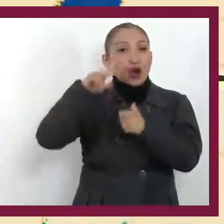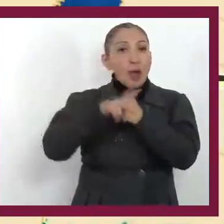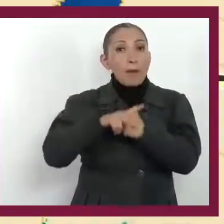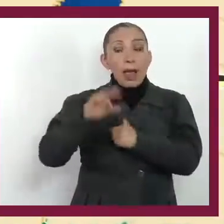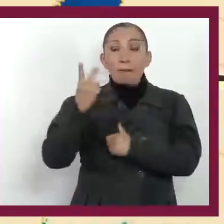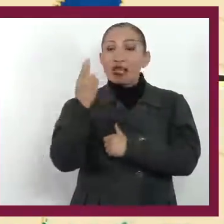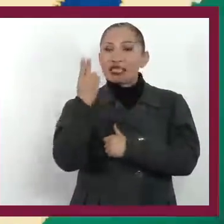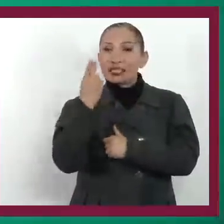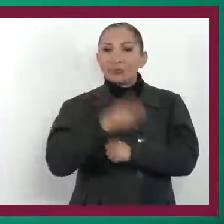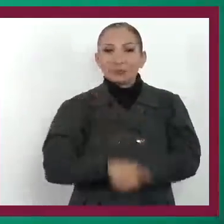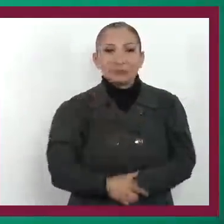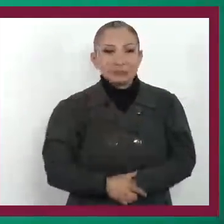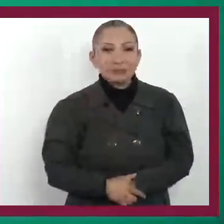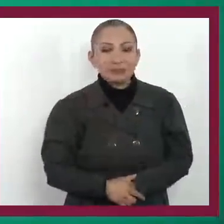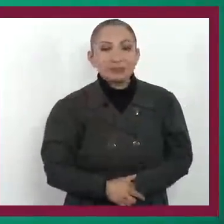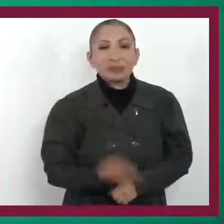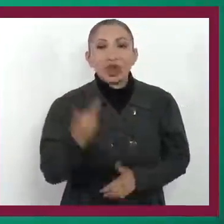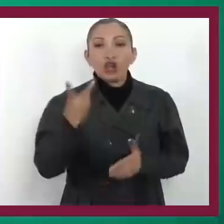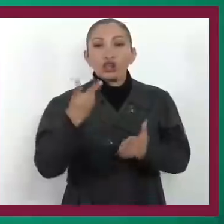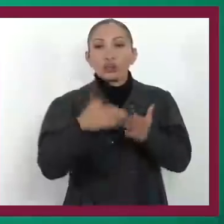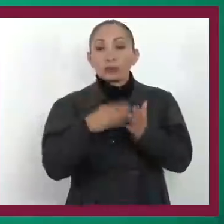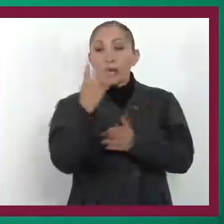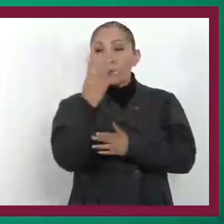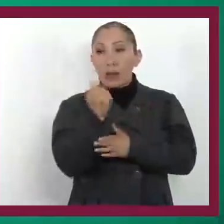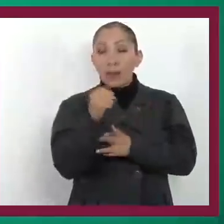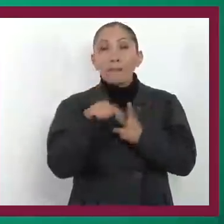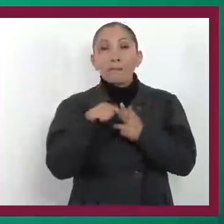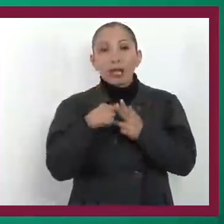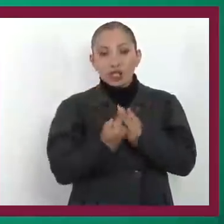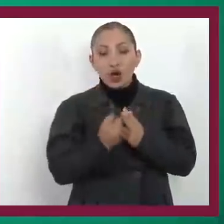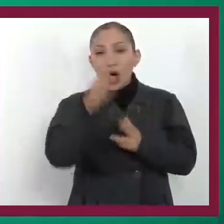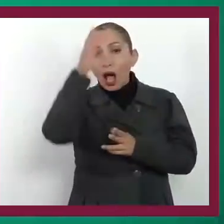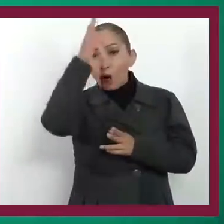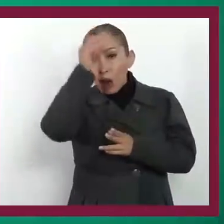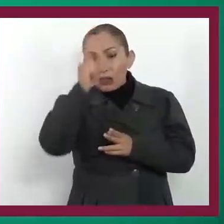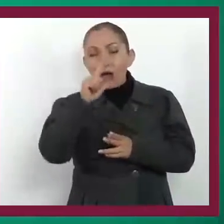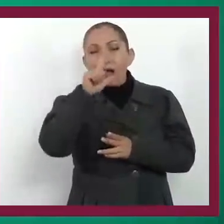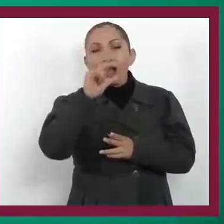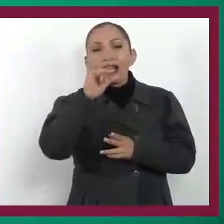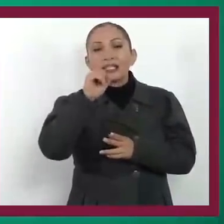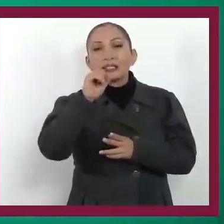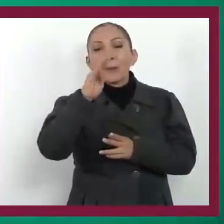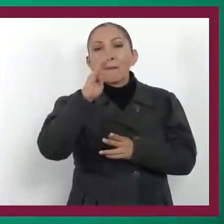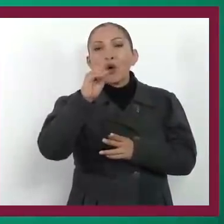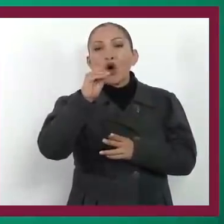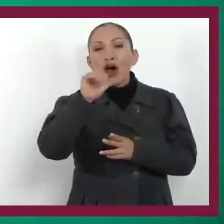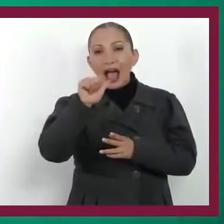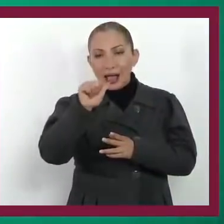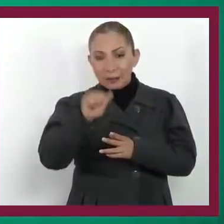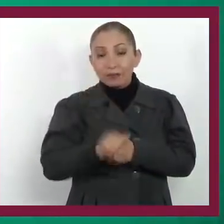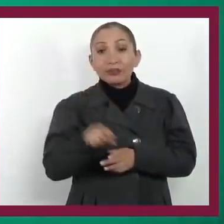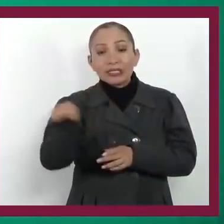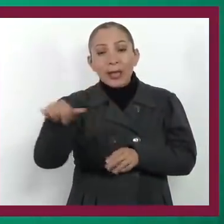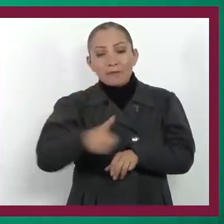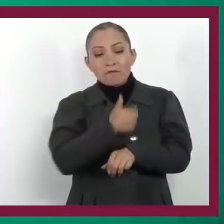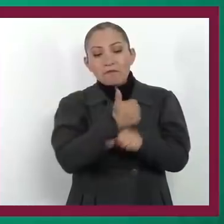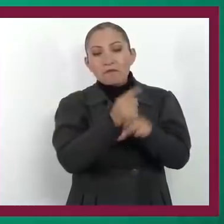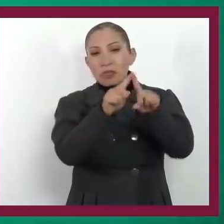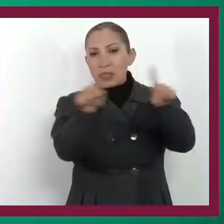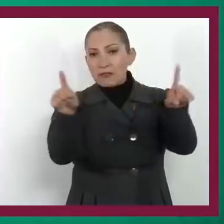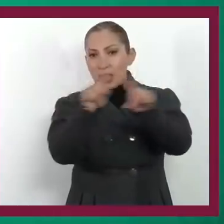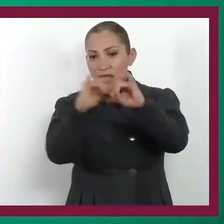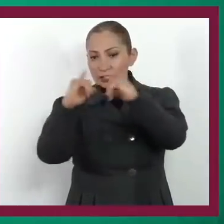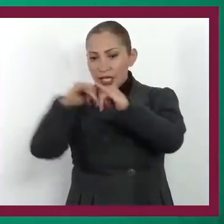de los 25. En 2009 entró en vigor el Tratado de Lisboa, mediante el cual se crearon